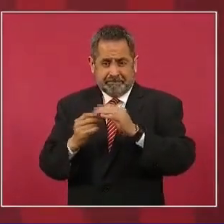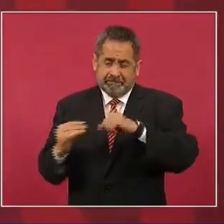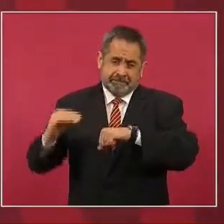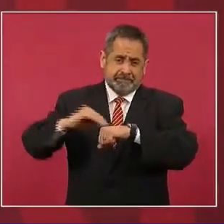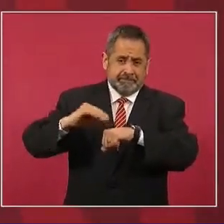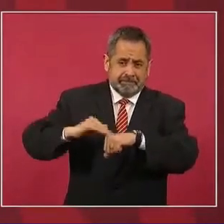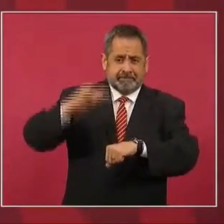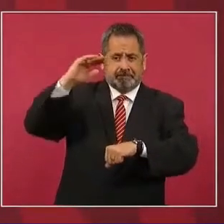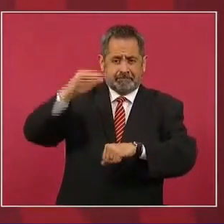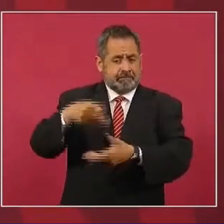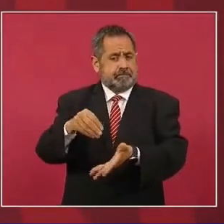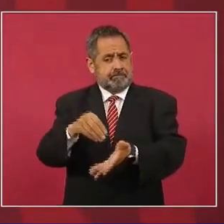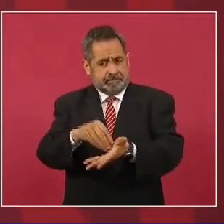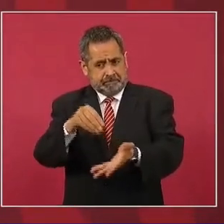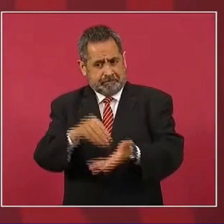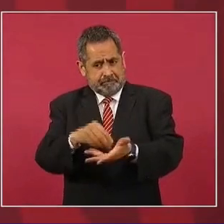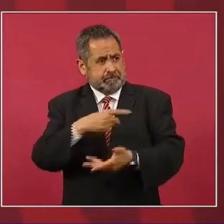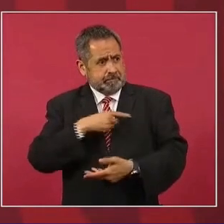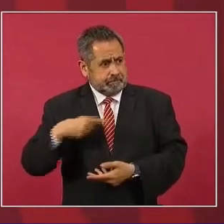y sigue la deuda